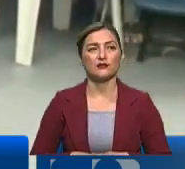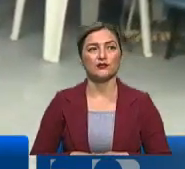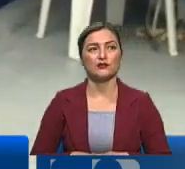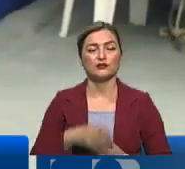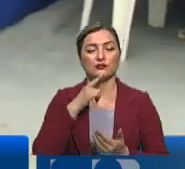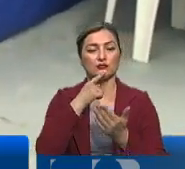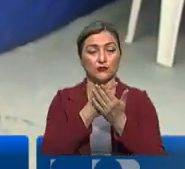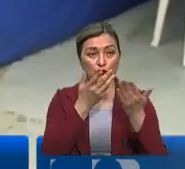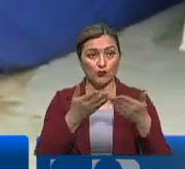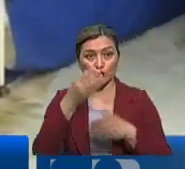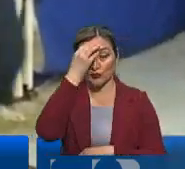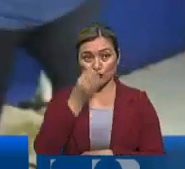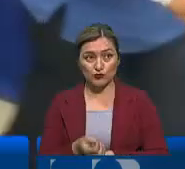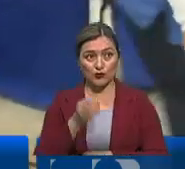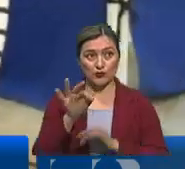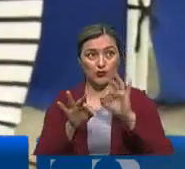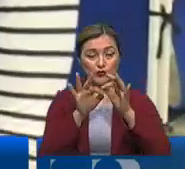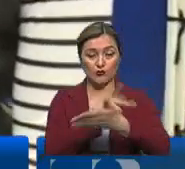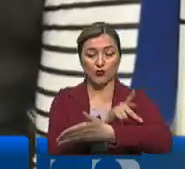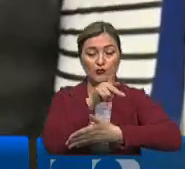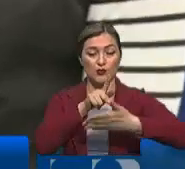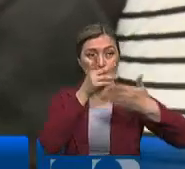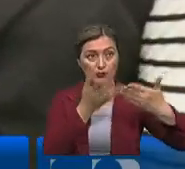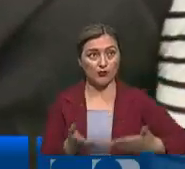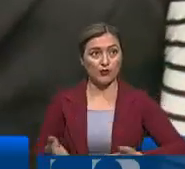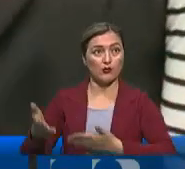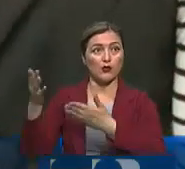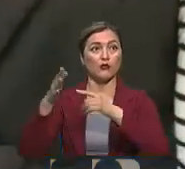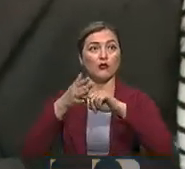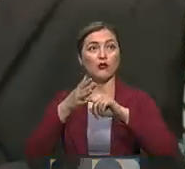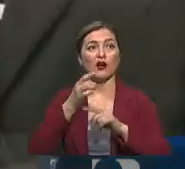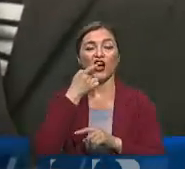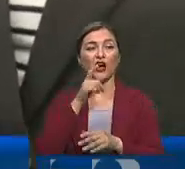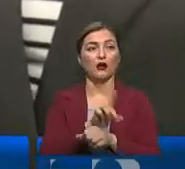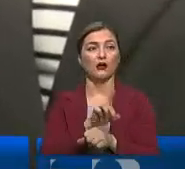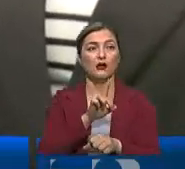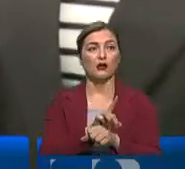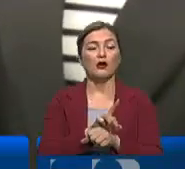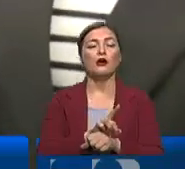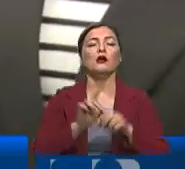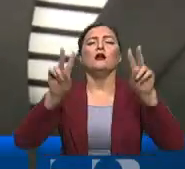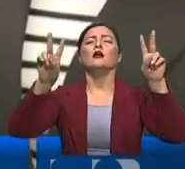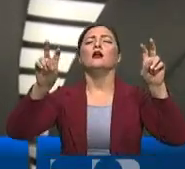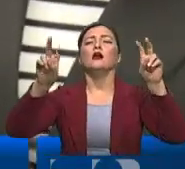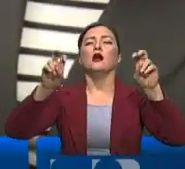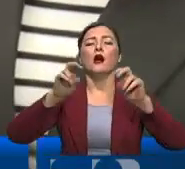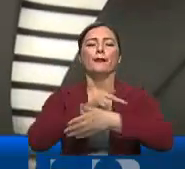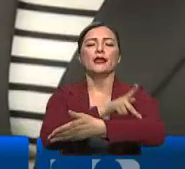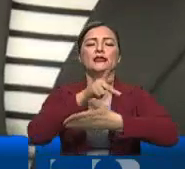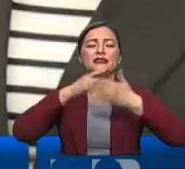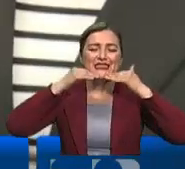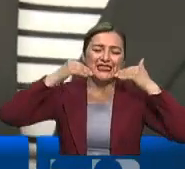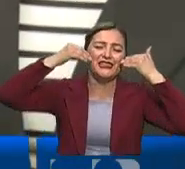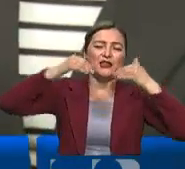La prefectura de Pichincha les da la bienvenida a esta feria odontológica llamada Pichincha Sonríe. El día de hoy ustedes nos